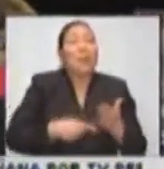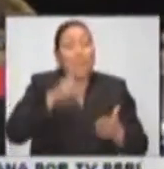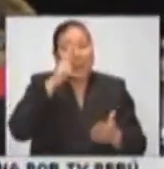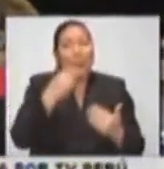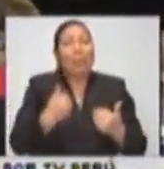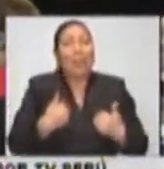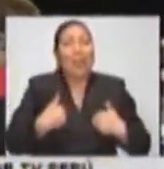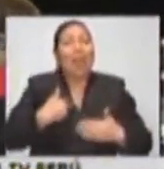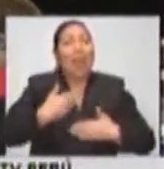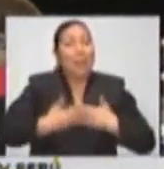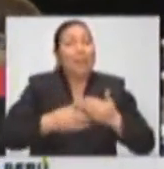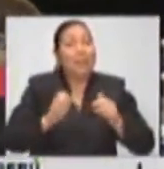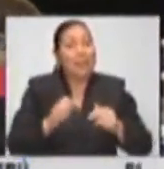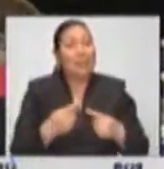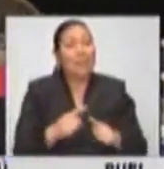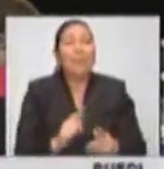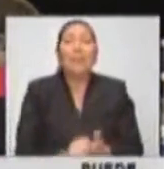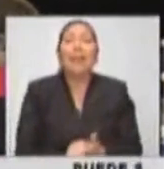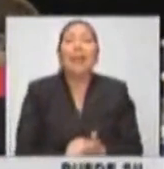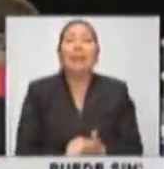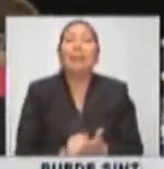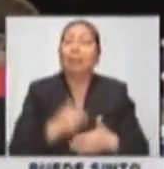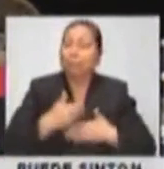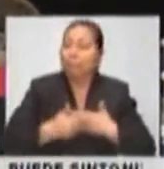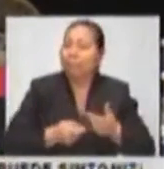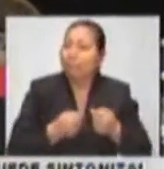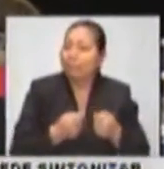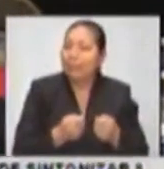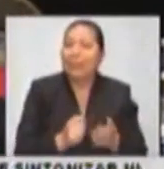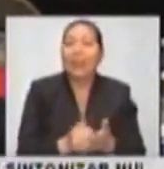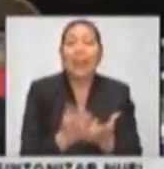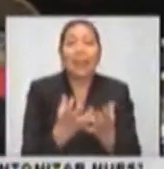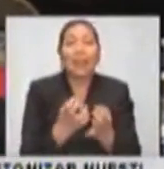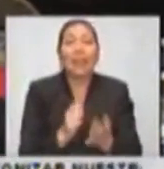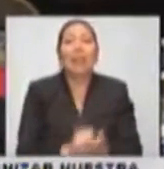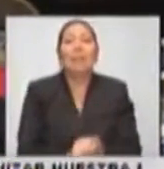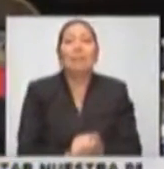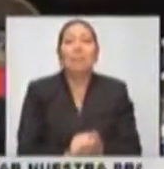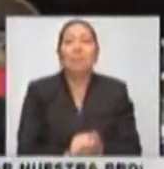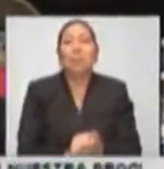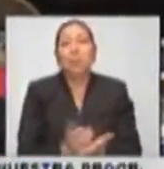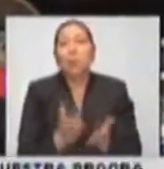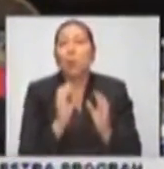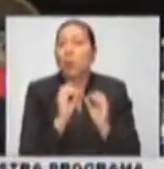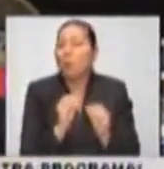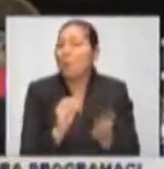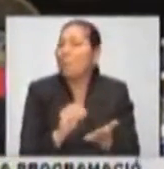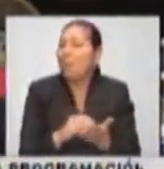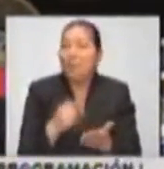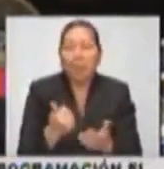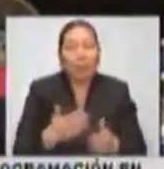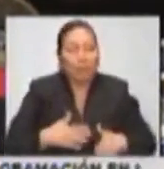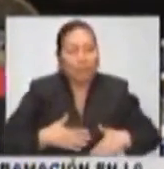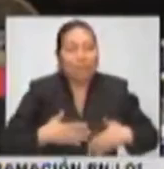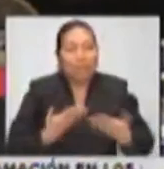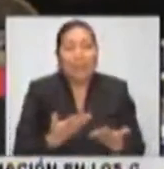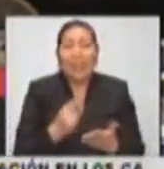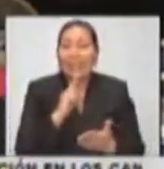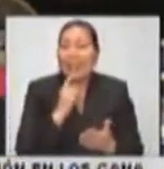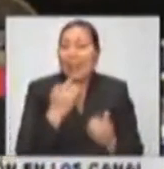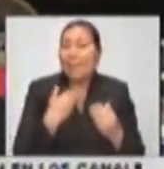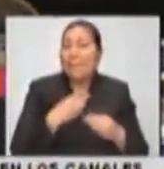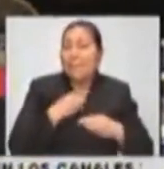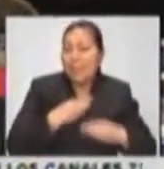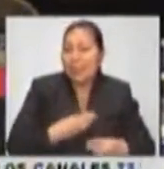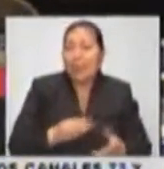tiene avances que permiten que sigamos insistiendo en que queremos cumplir lo más pronto posible y ser